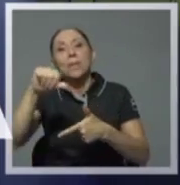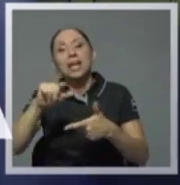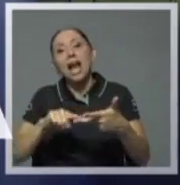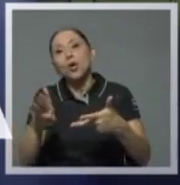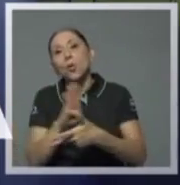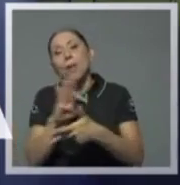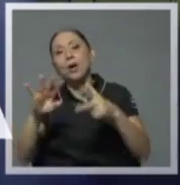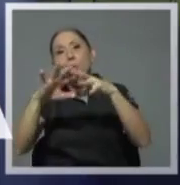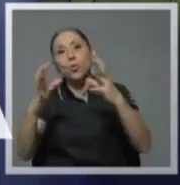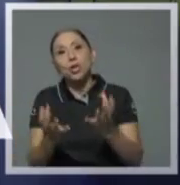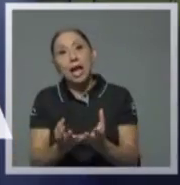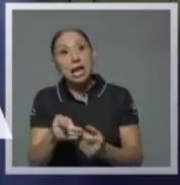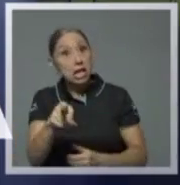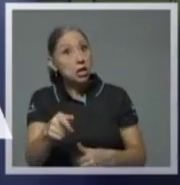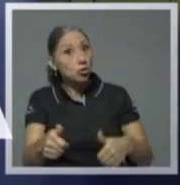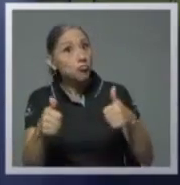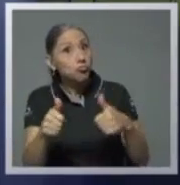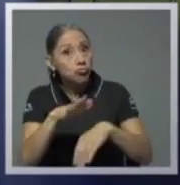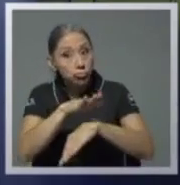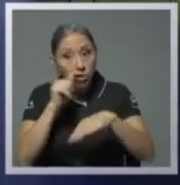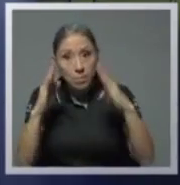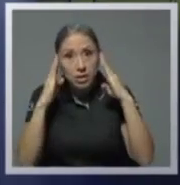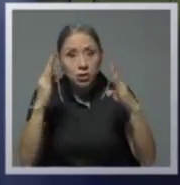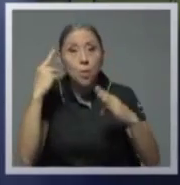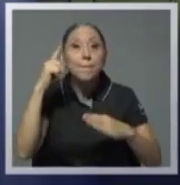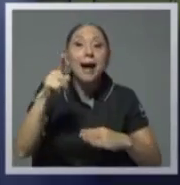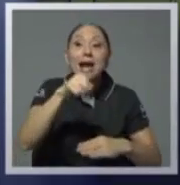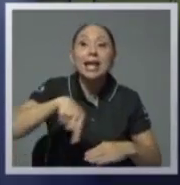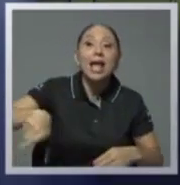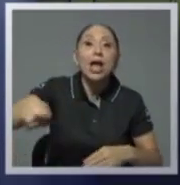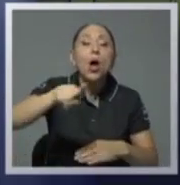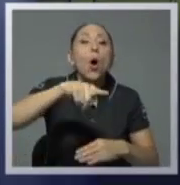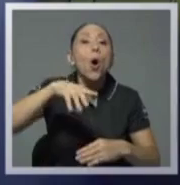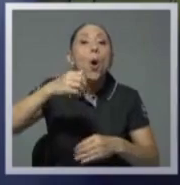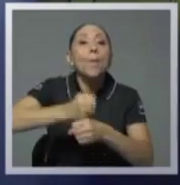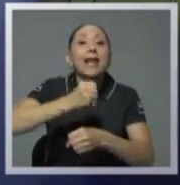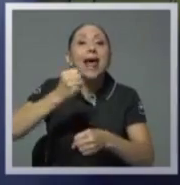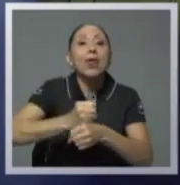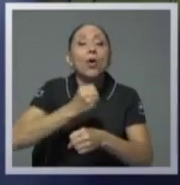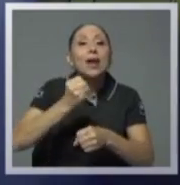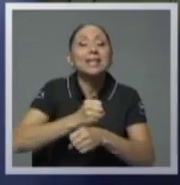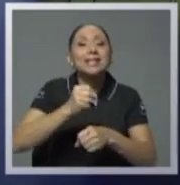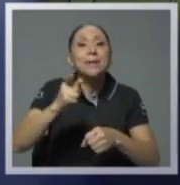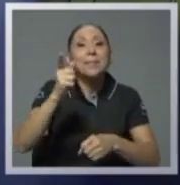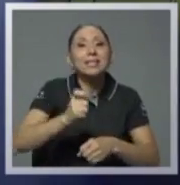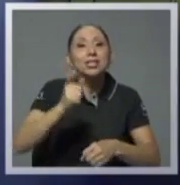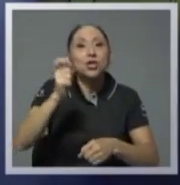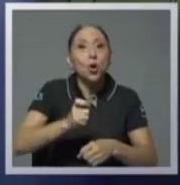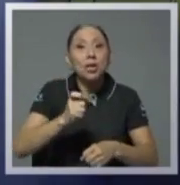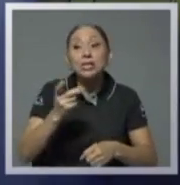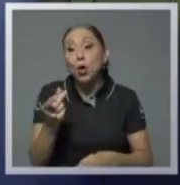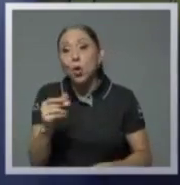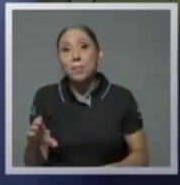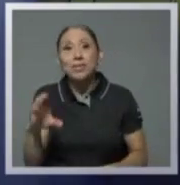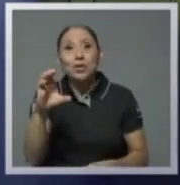mucho atractivo para que las operadoras de pensiones o los inversionistas tengan apetito por este bono.